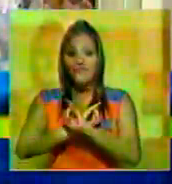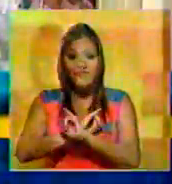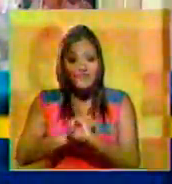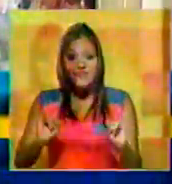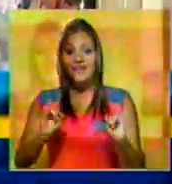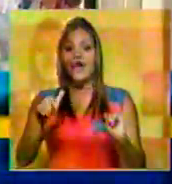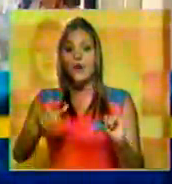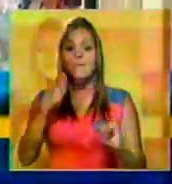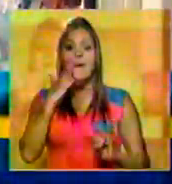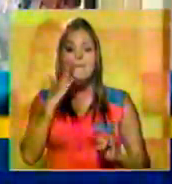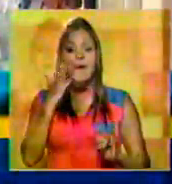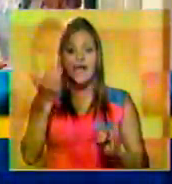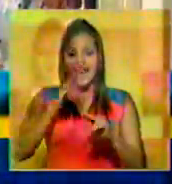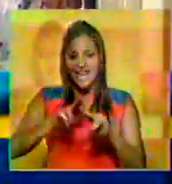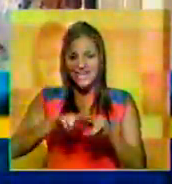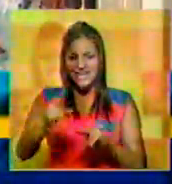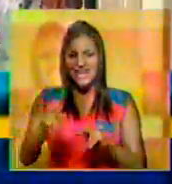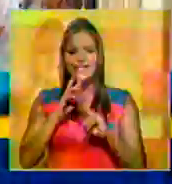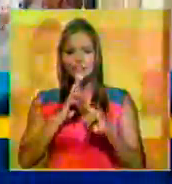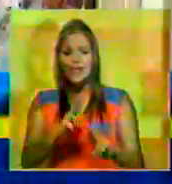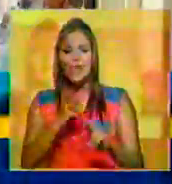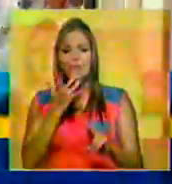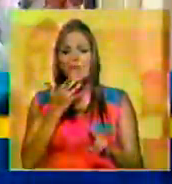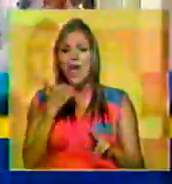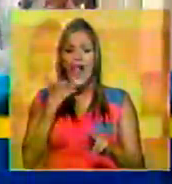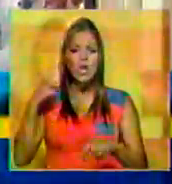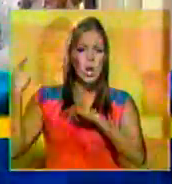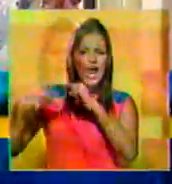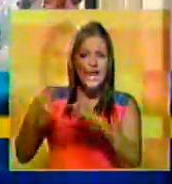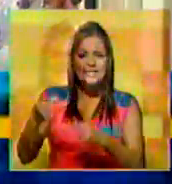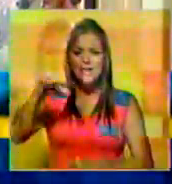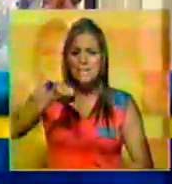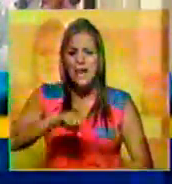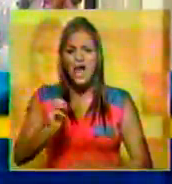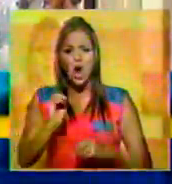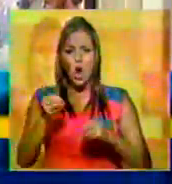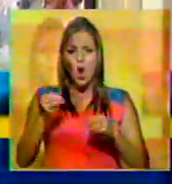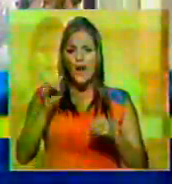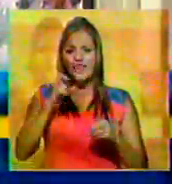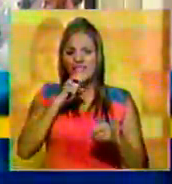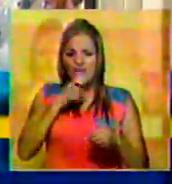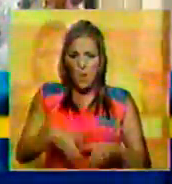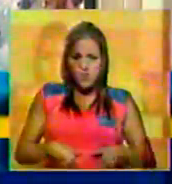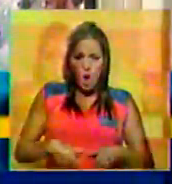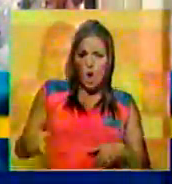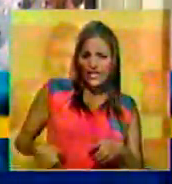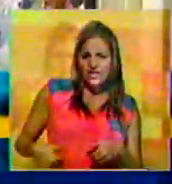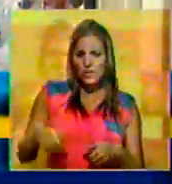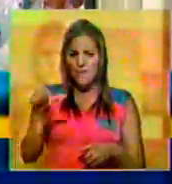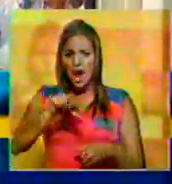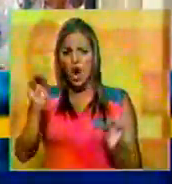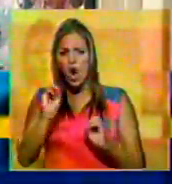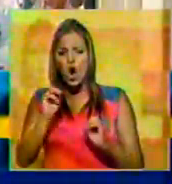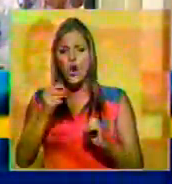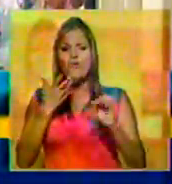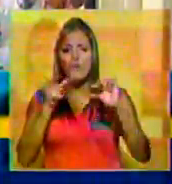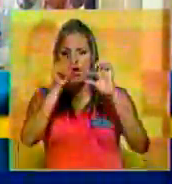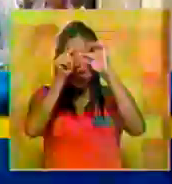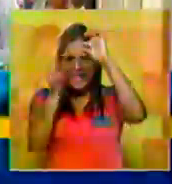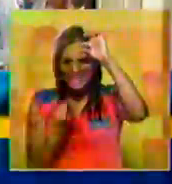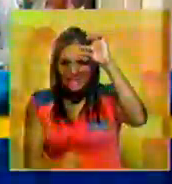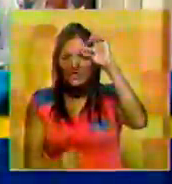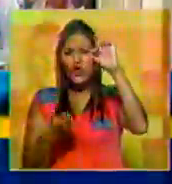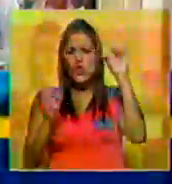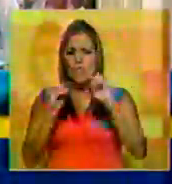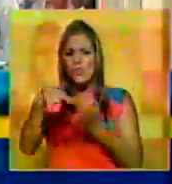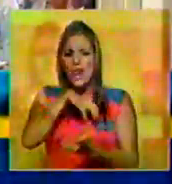tienen respuestas. Han sido descartadas todo tipo de malformaciones congénitas de vejiga o riñón, también litiasis o espina bífida, y han